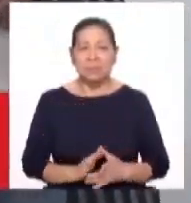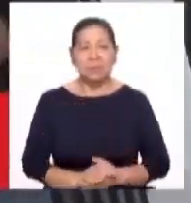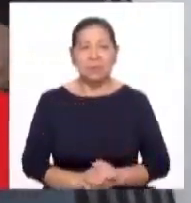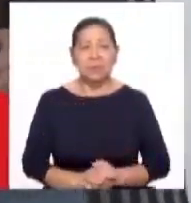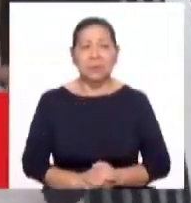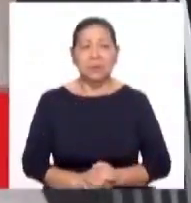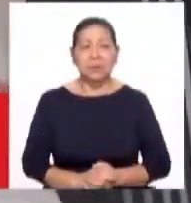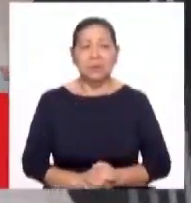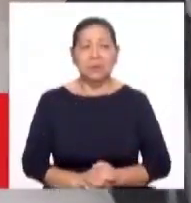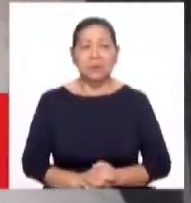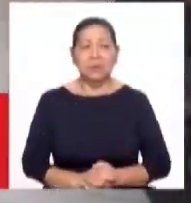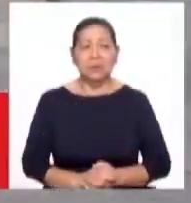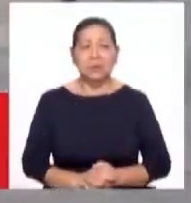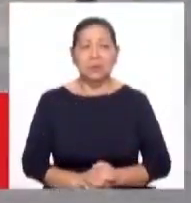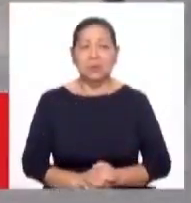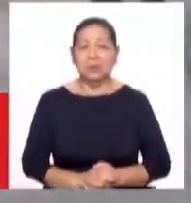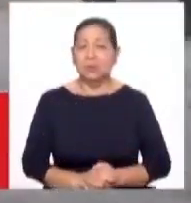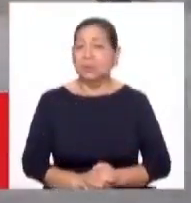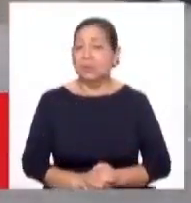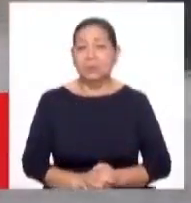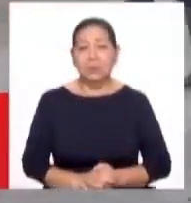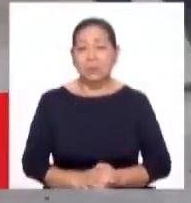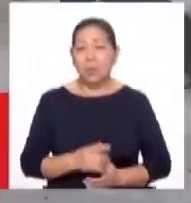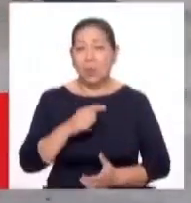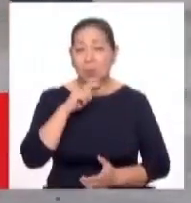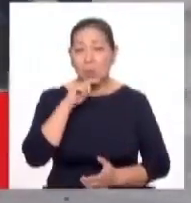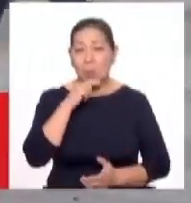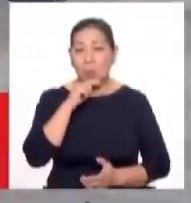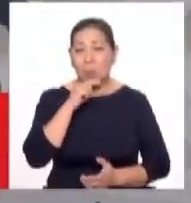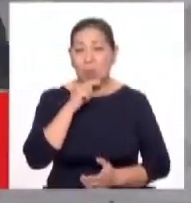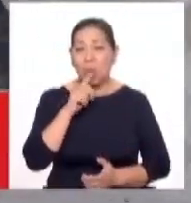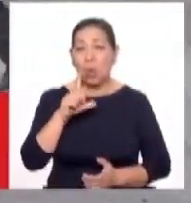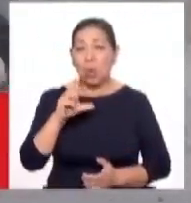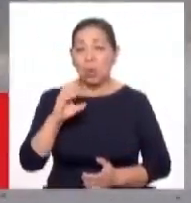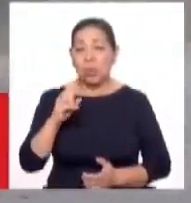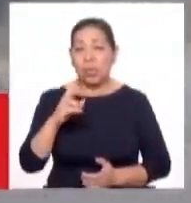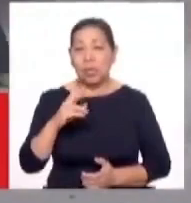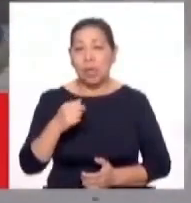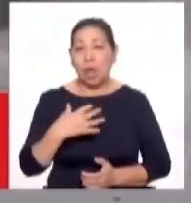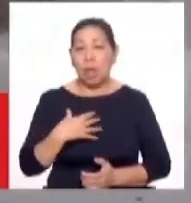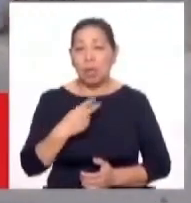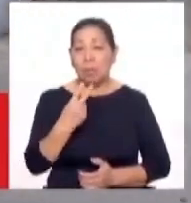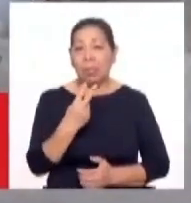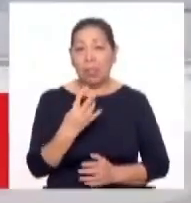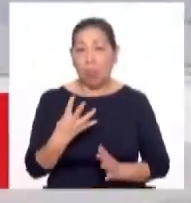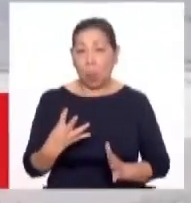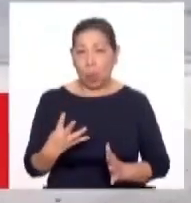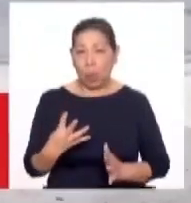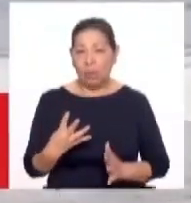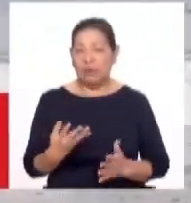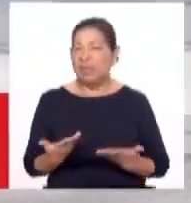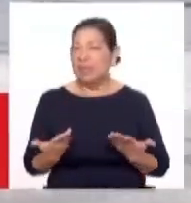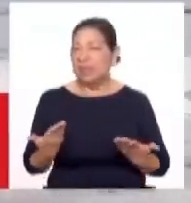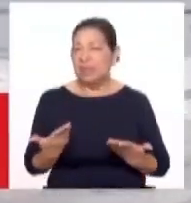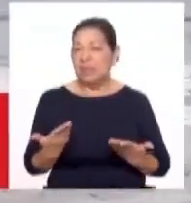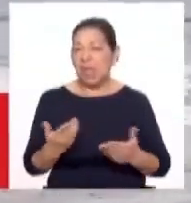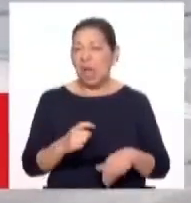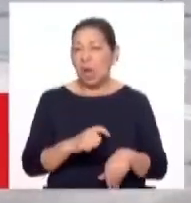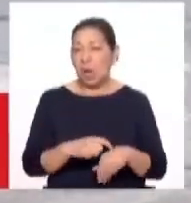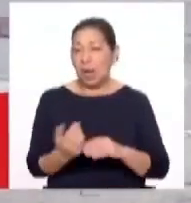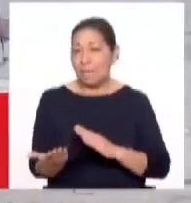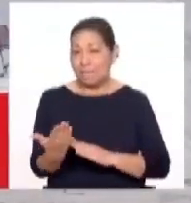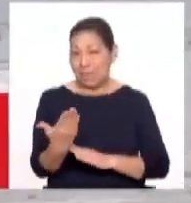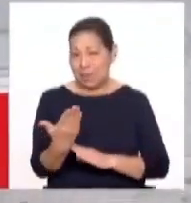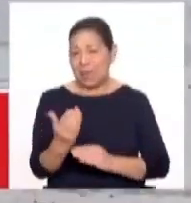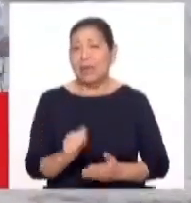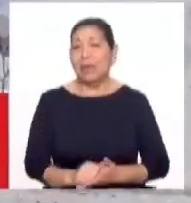Lucero los delincuentes tenían en su poder diferentes tipos de armamento como mini UCI metralleta y pistola cifras